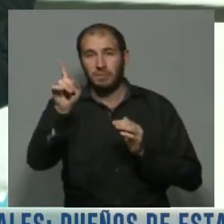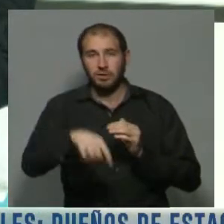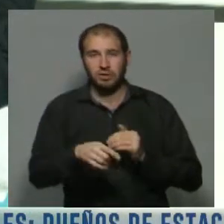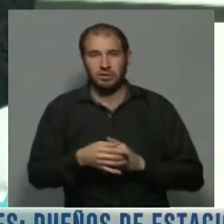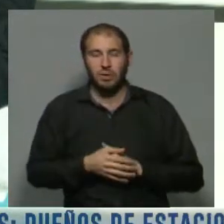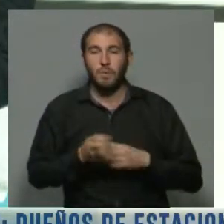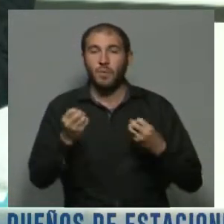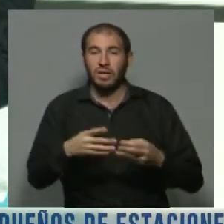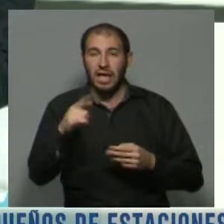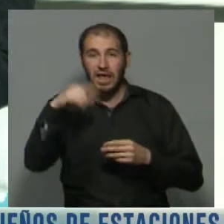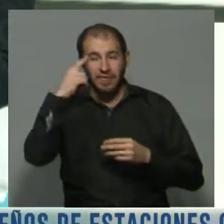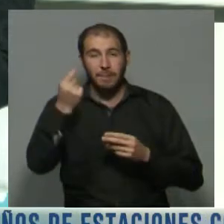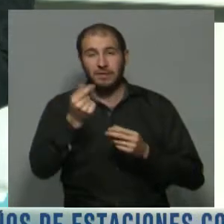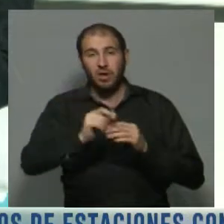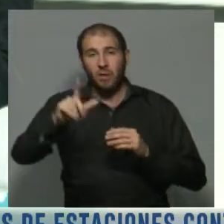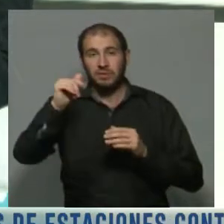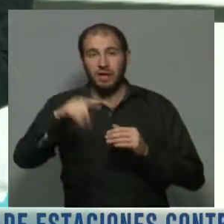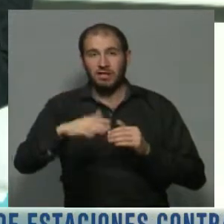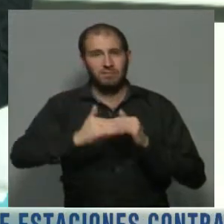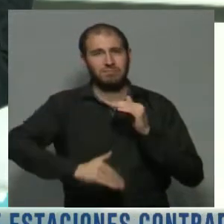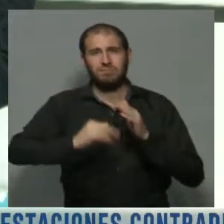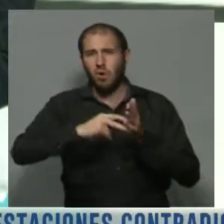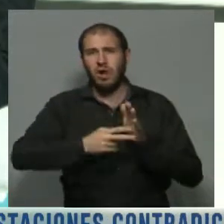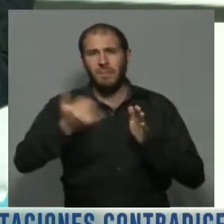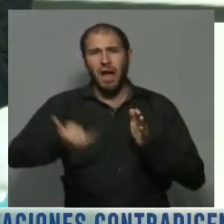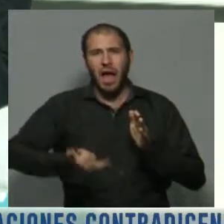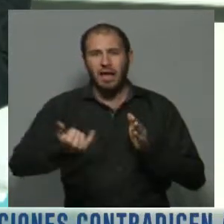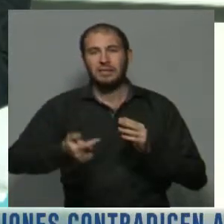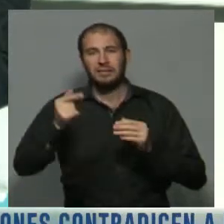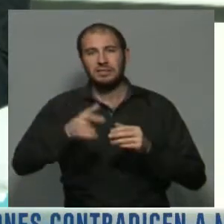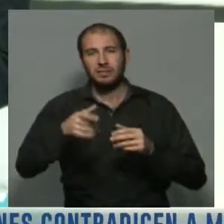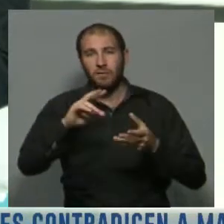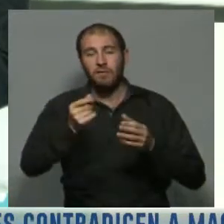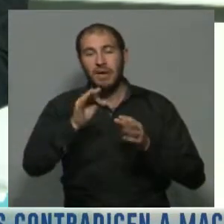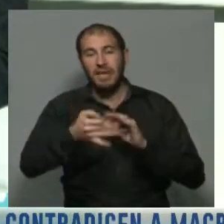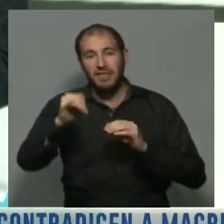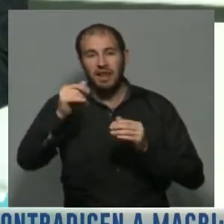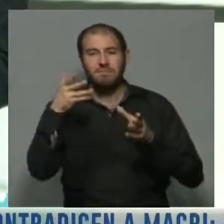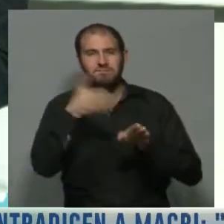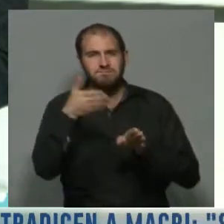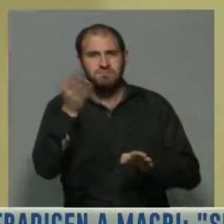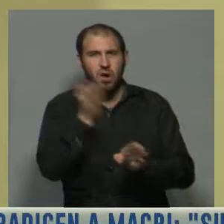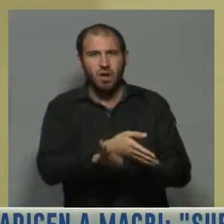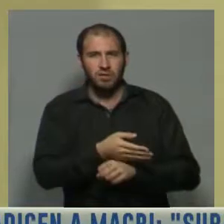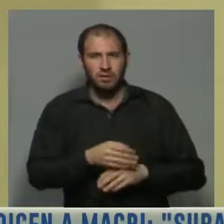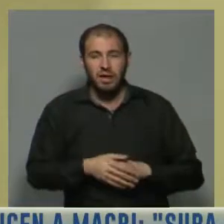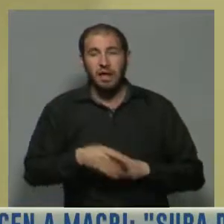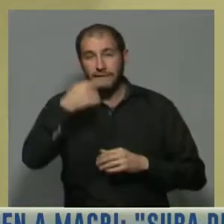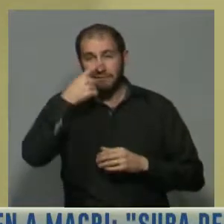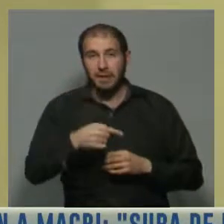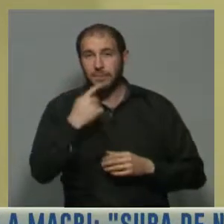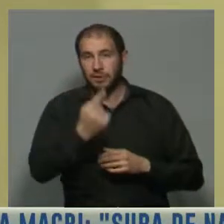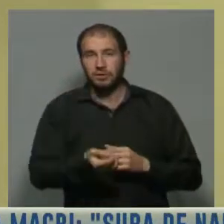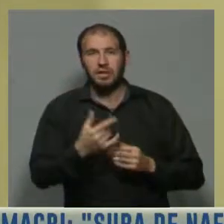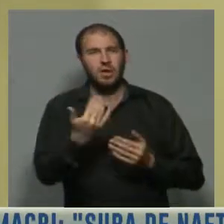27,50%, porque considera que la inflación todavía sigue siendo un problema y quiere seguir a través de la tasa de interés atacándola. Bien. Por último, José,